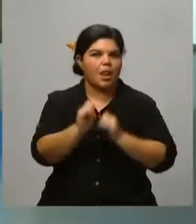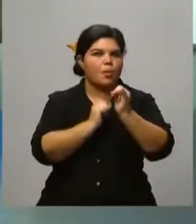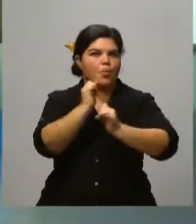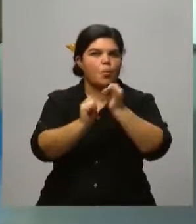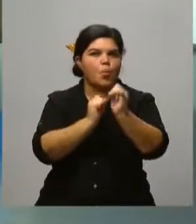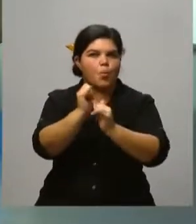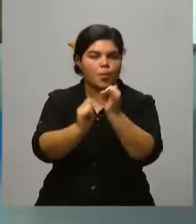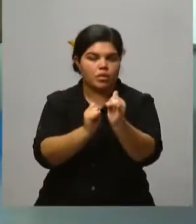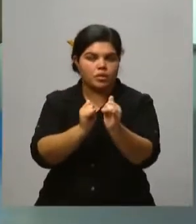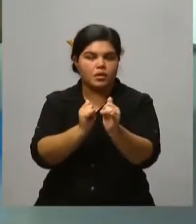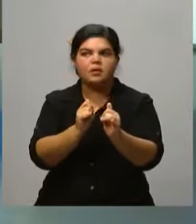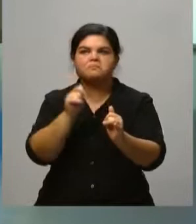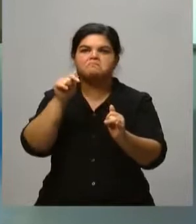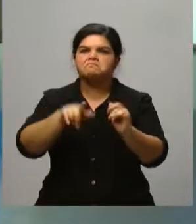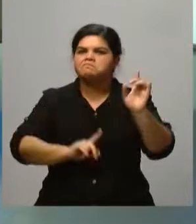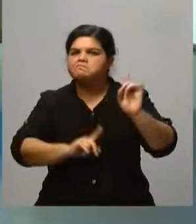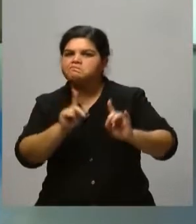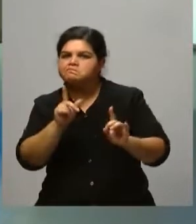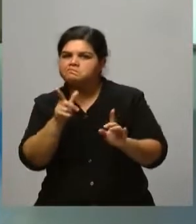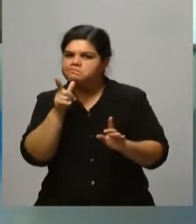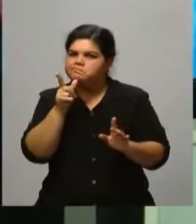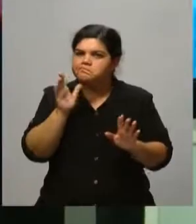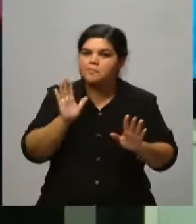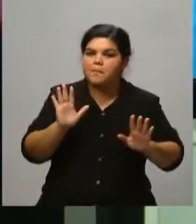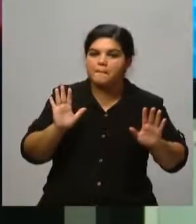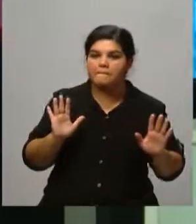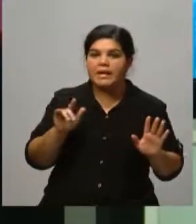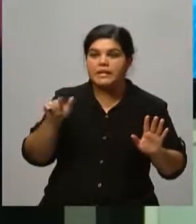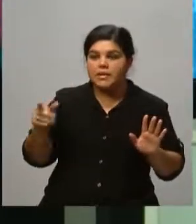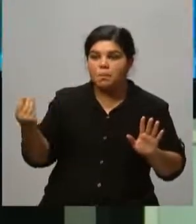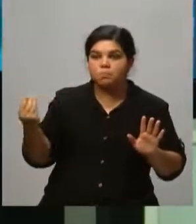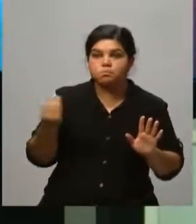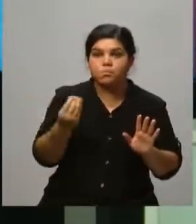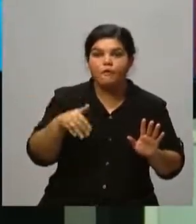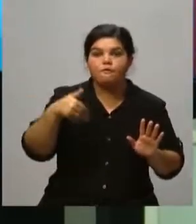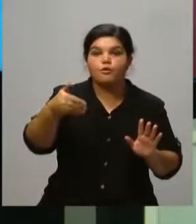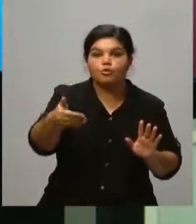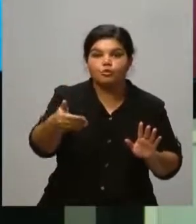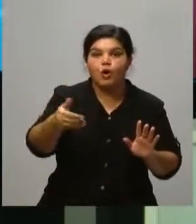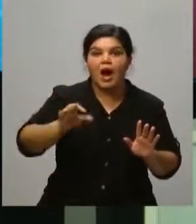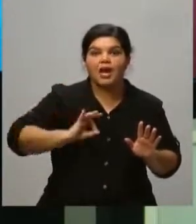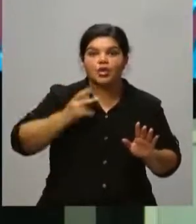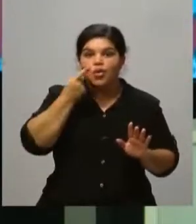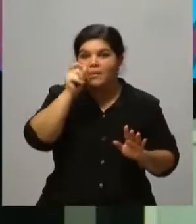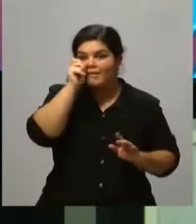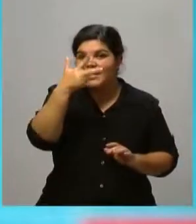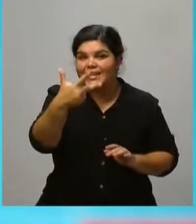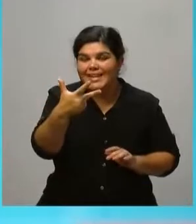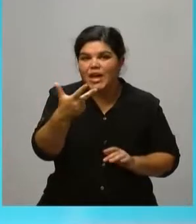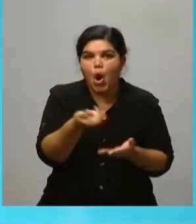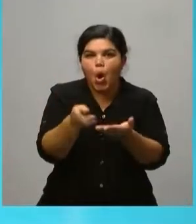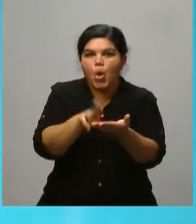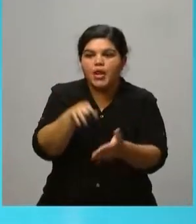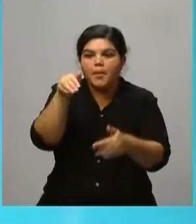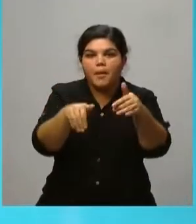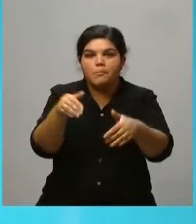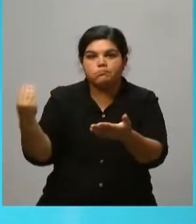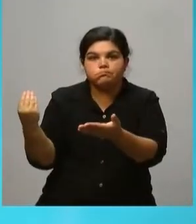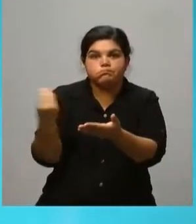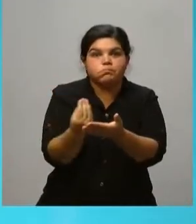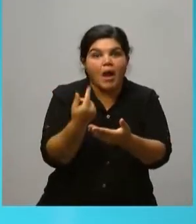que habrá una interna. De eso vamos a hablar en el próximo bloque. ¿Te parece, Débora? Sí, perfecto. Estamos en Chat Político. Recuerden que si quieren volver a ver el programa